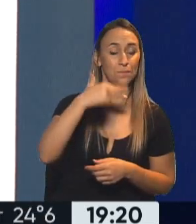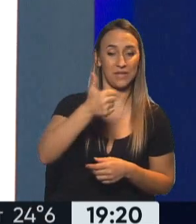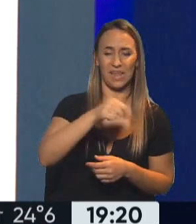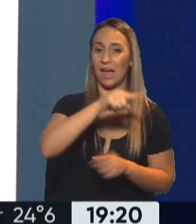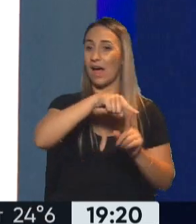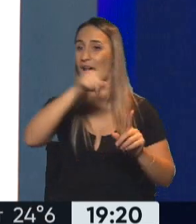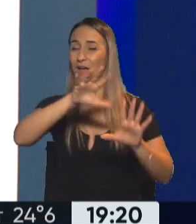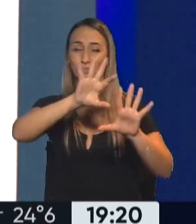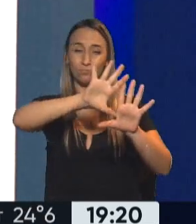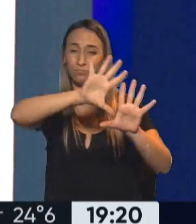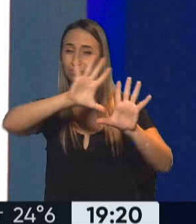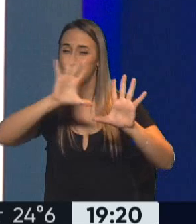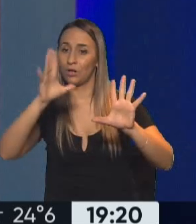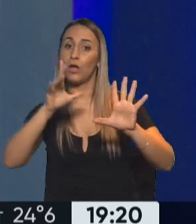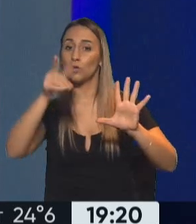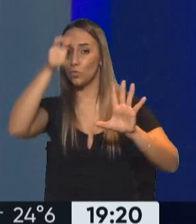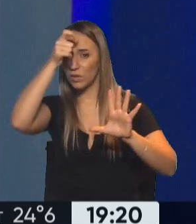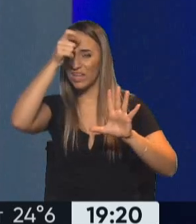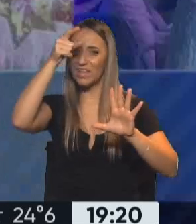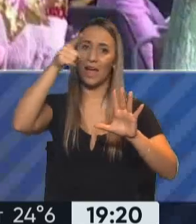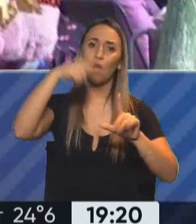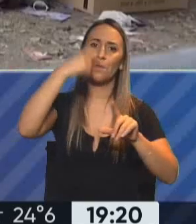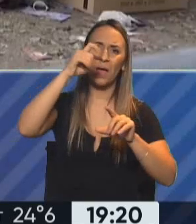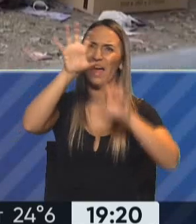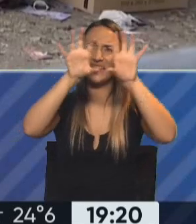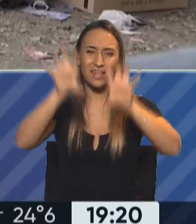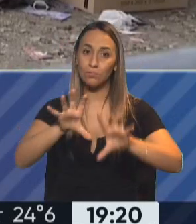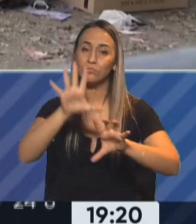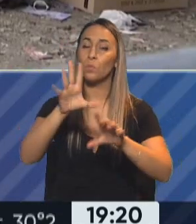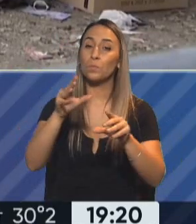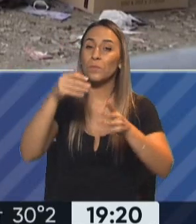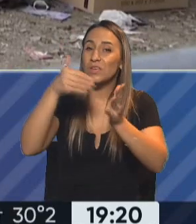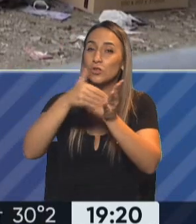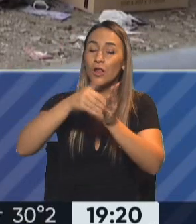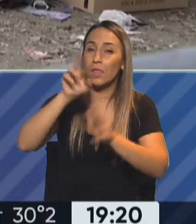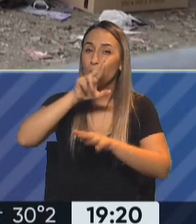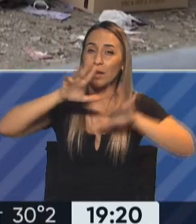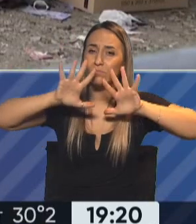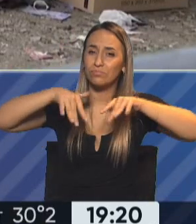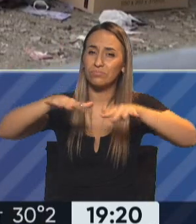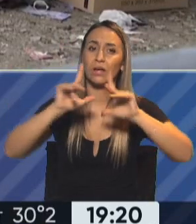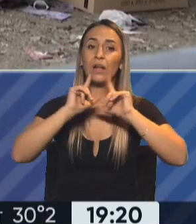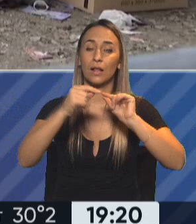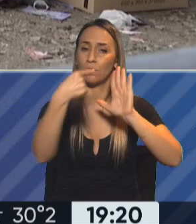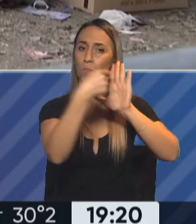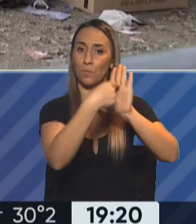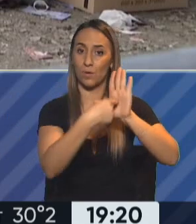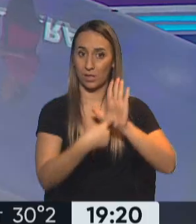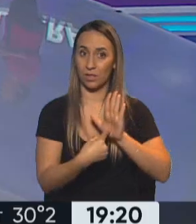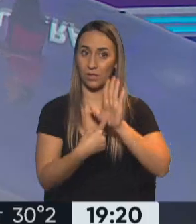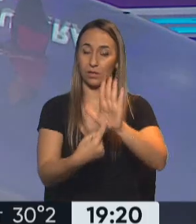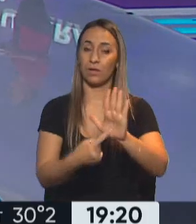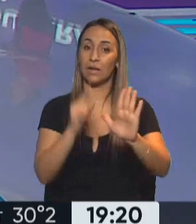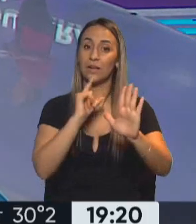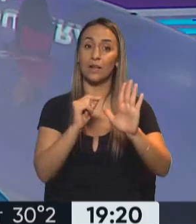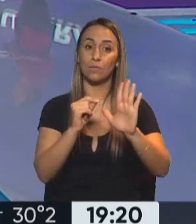Estados Unidos, millones de mujeres se movilizaron hoy por las demandas que justamente son algunas de las principales demandas, que